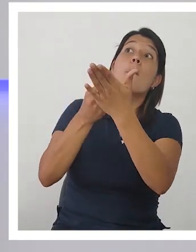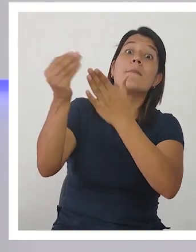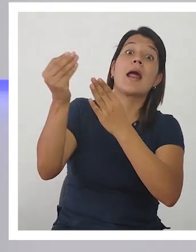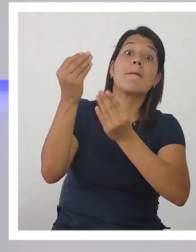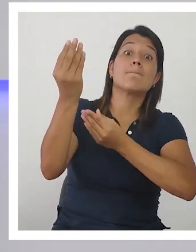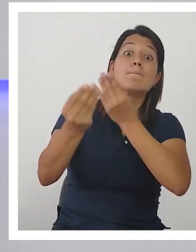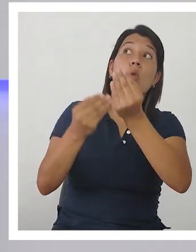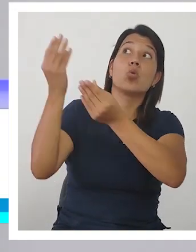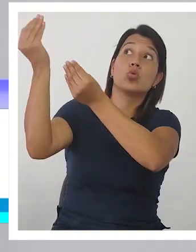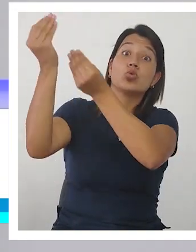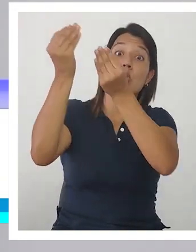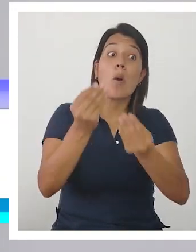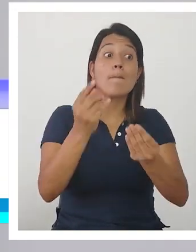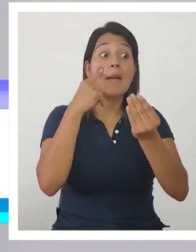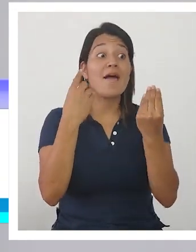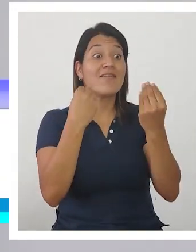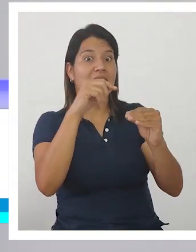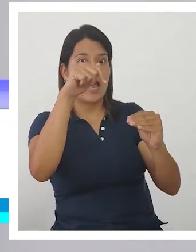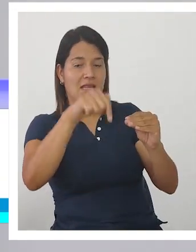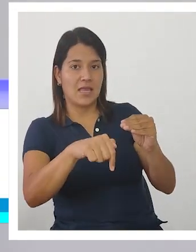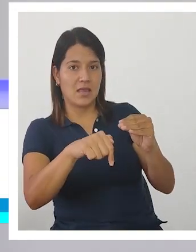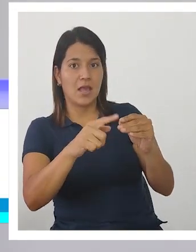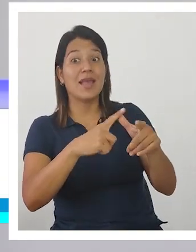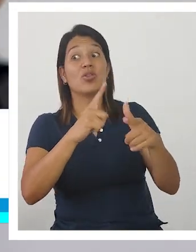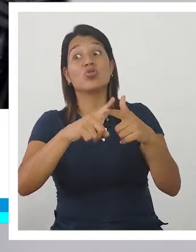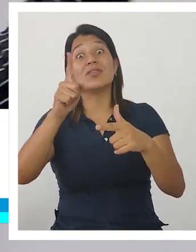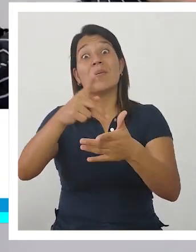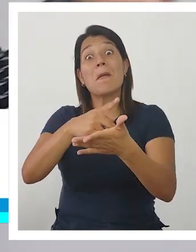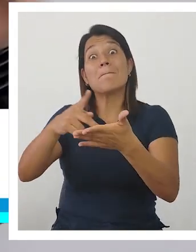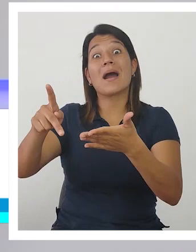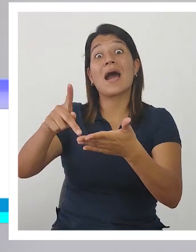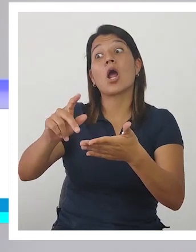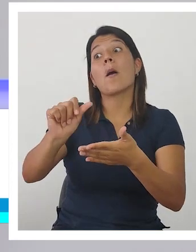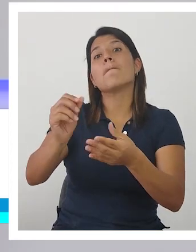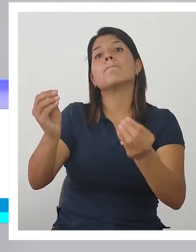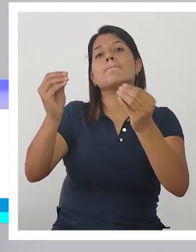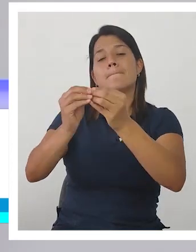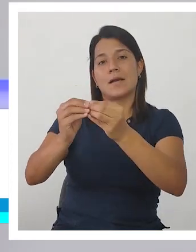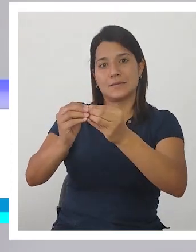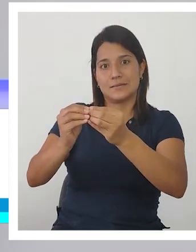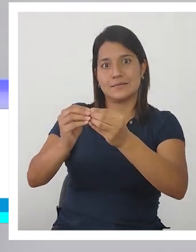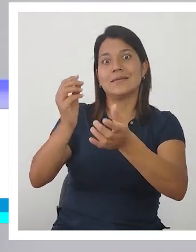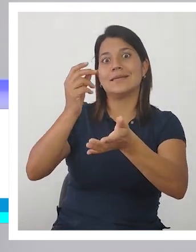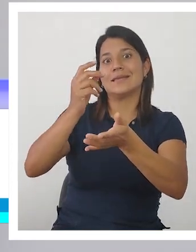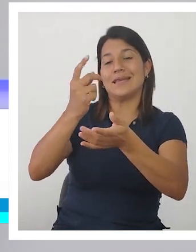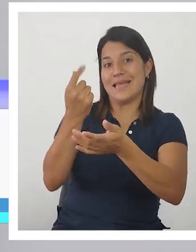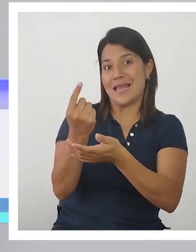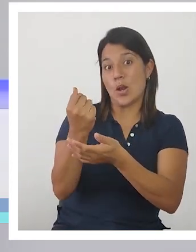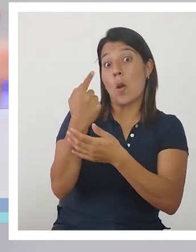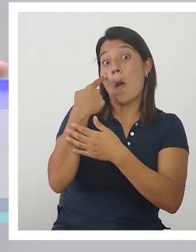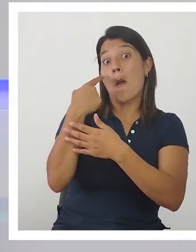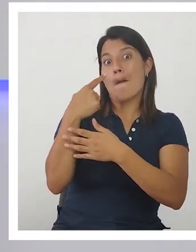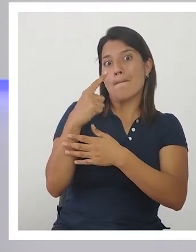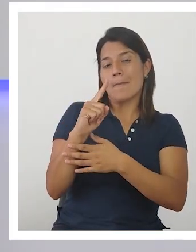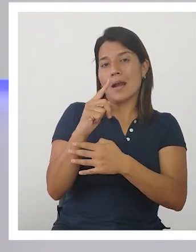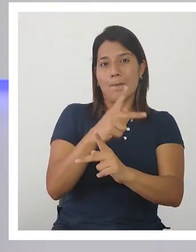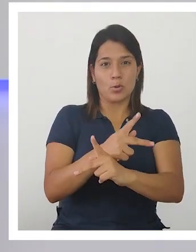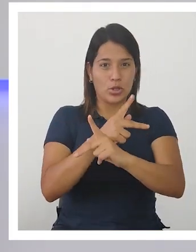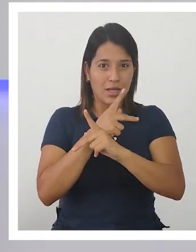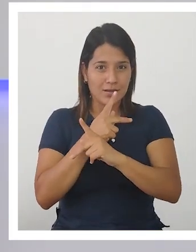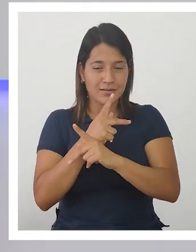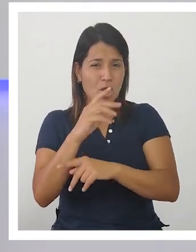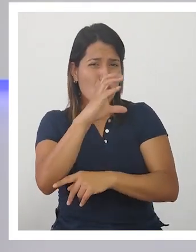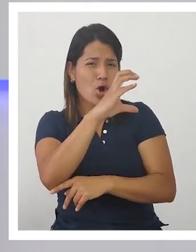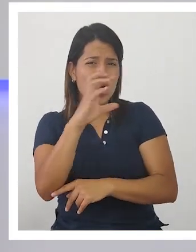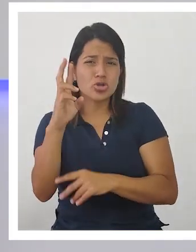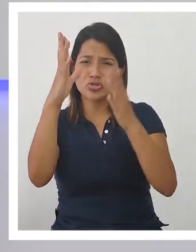está protegido, entonces tengo que pagar un arancel mucho más alto para que ese sector no se vea beneficiado. Entonces, los ticos no gozamos de la